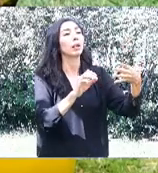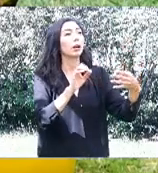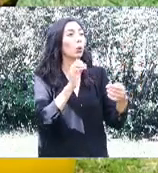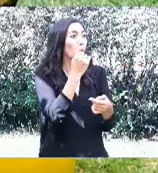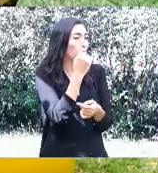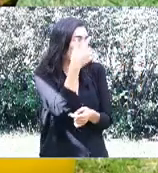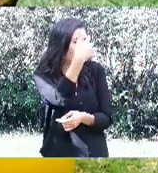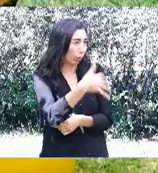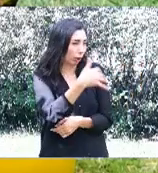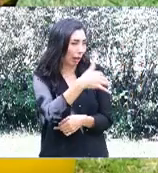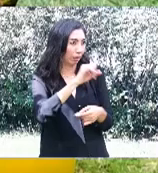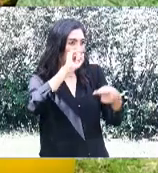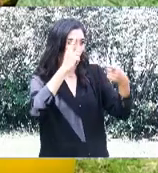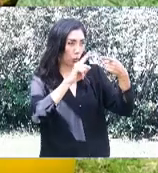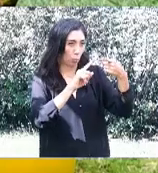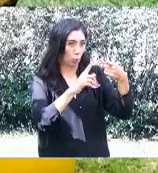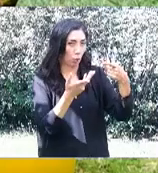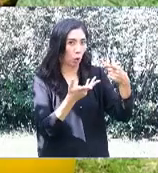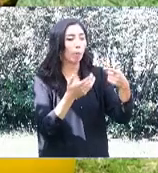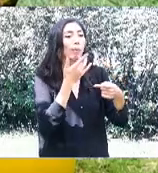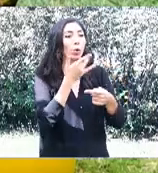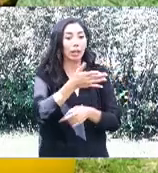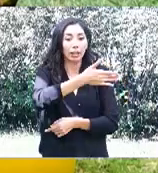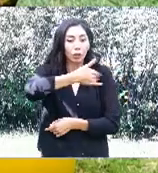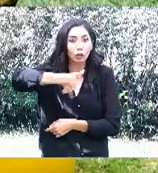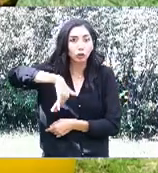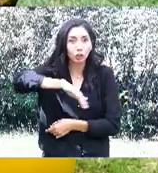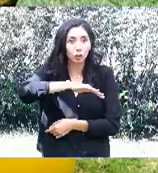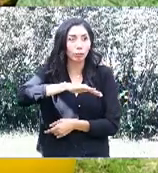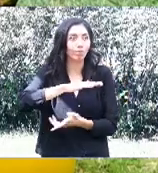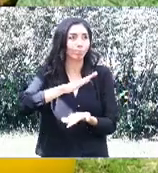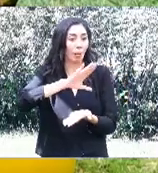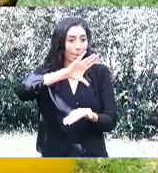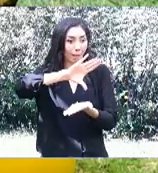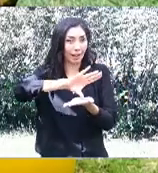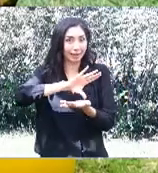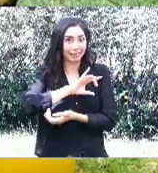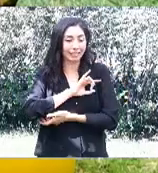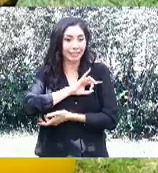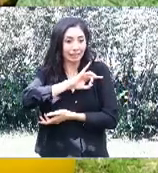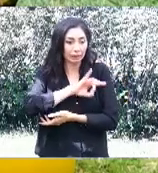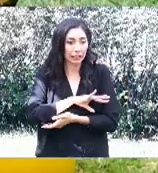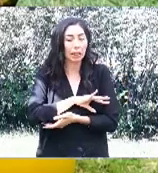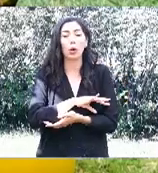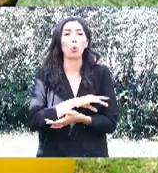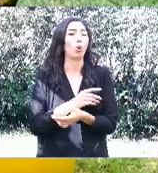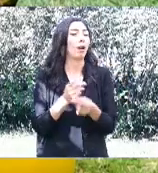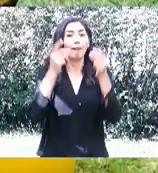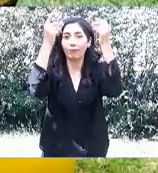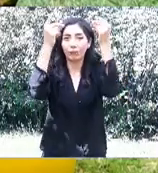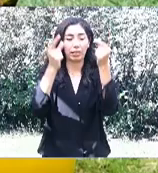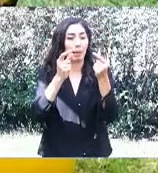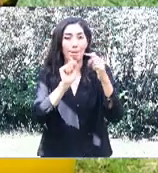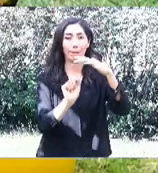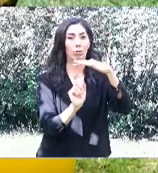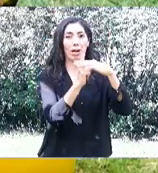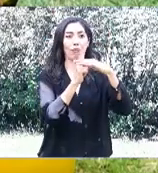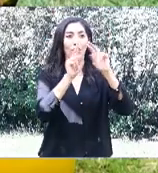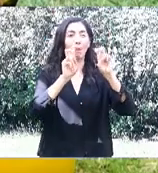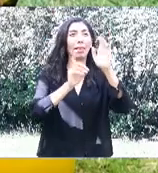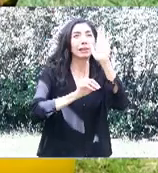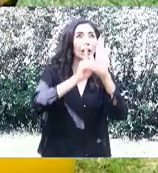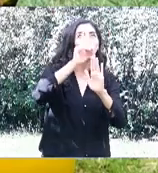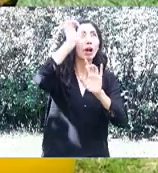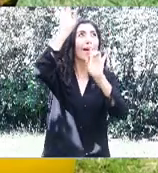fundamental porque somos una potencia Déjenme decirlo de esa manera una potencia en el desarrollo y la investigación astronómica no porque hayamos